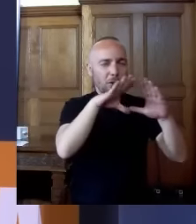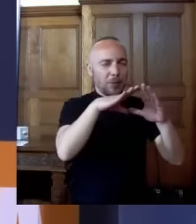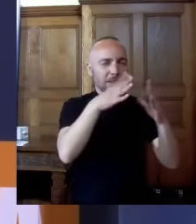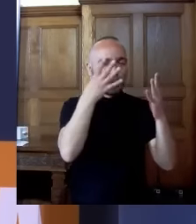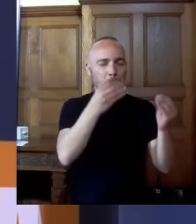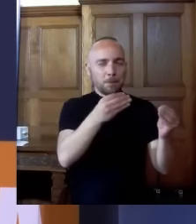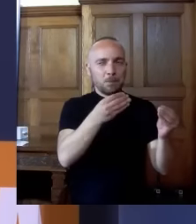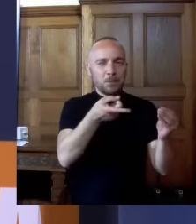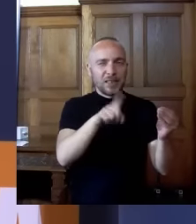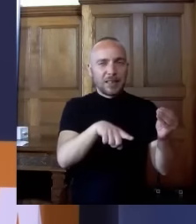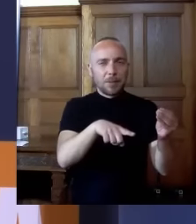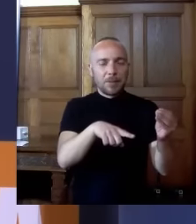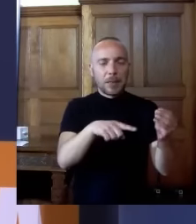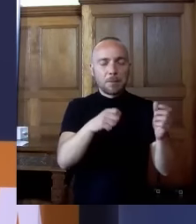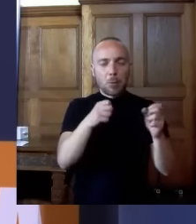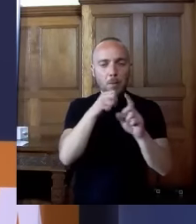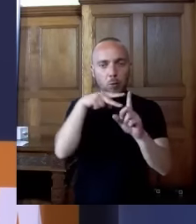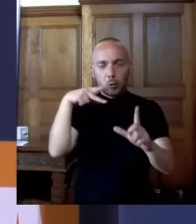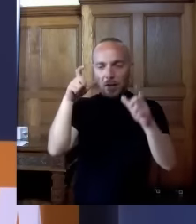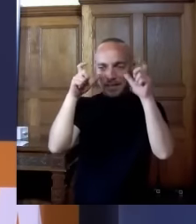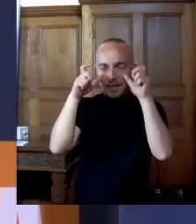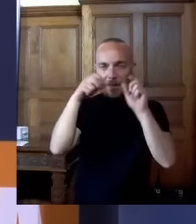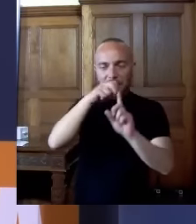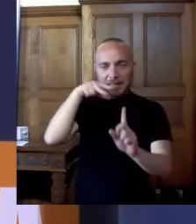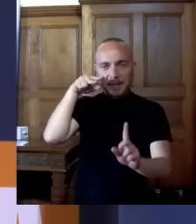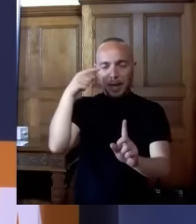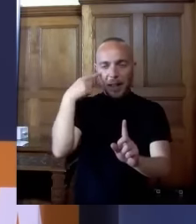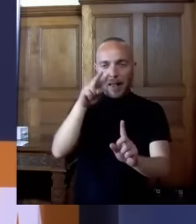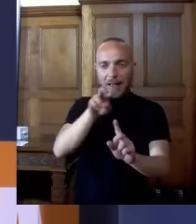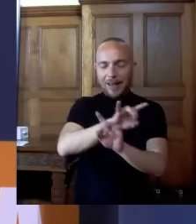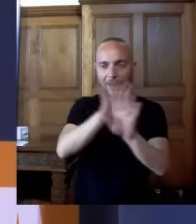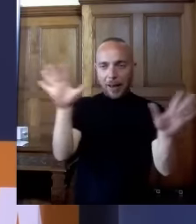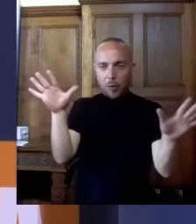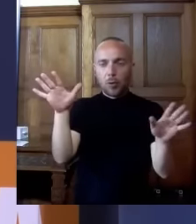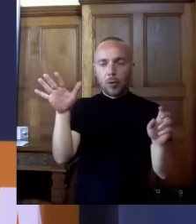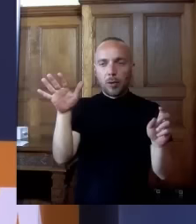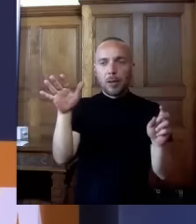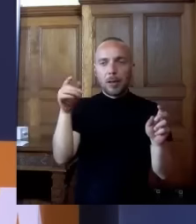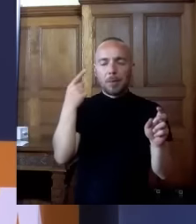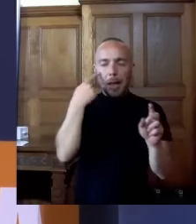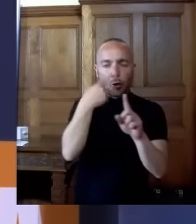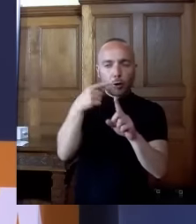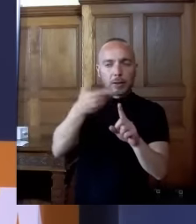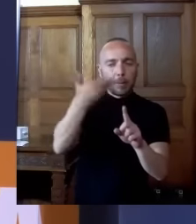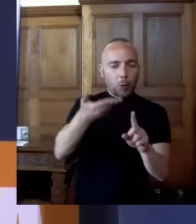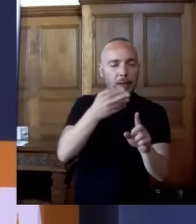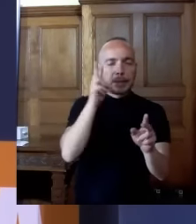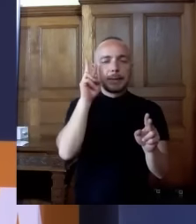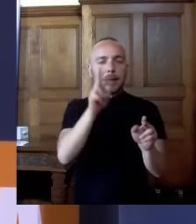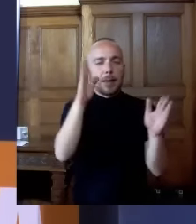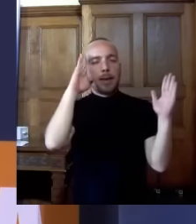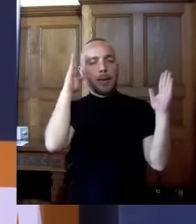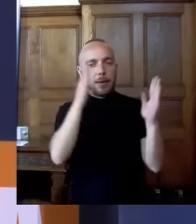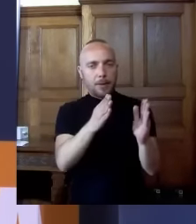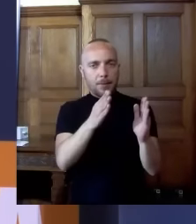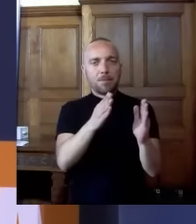también unas gafas para ver las cosas claras Y sobre todo para ver las cosas que de verdad importan